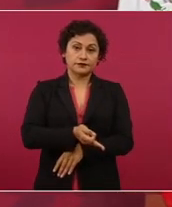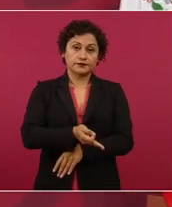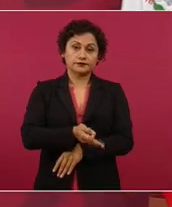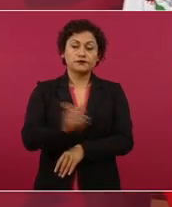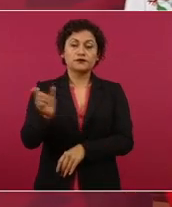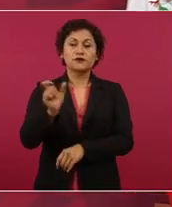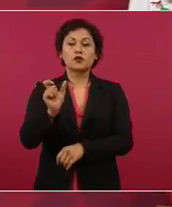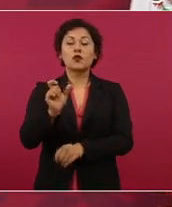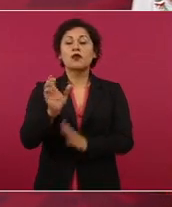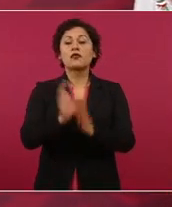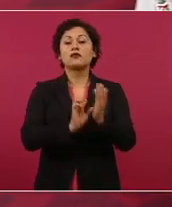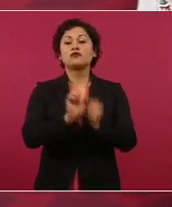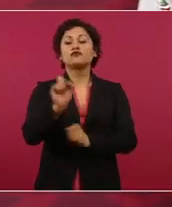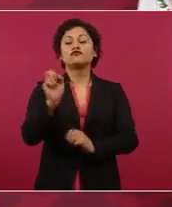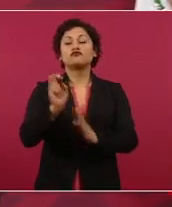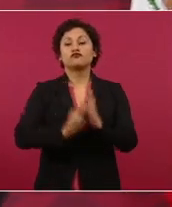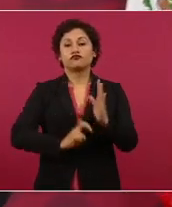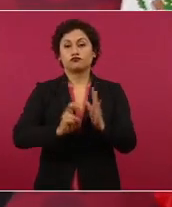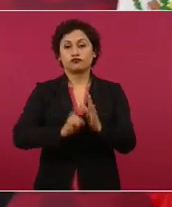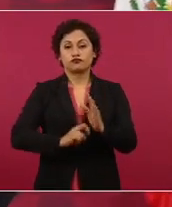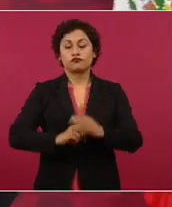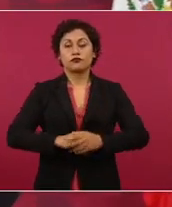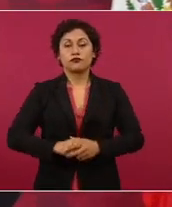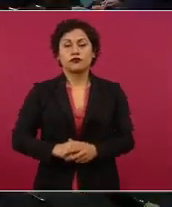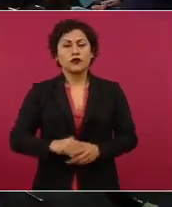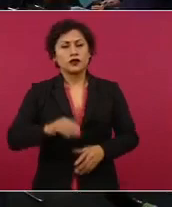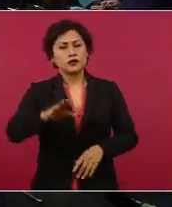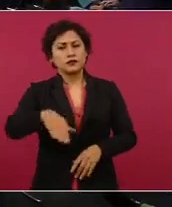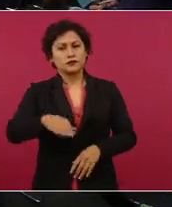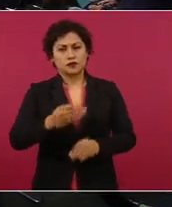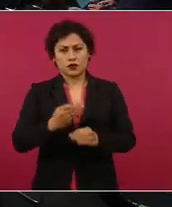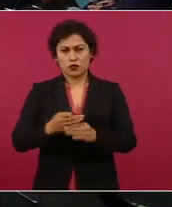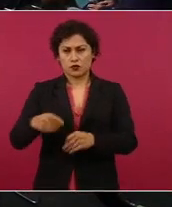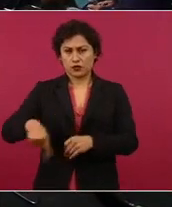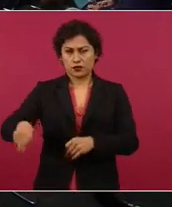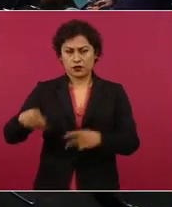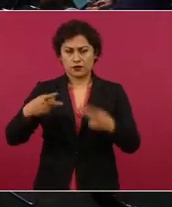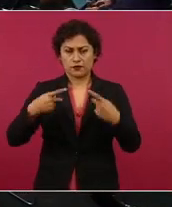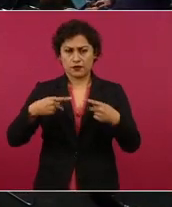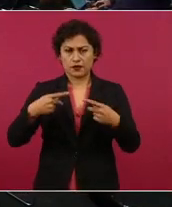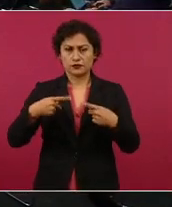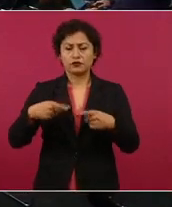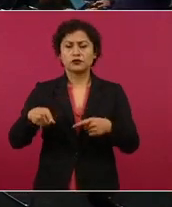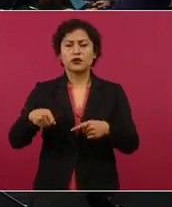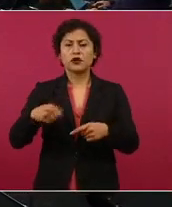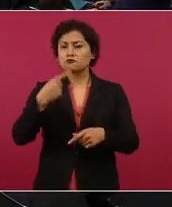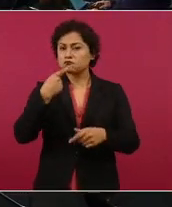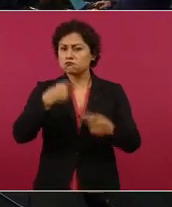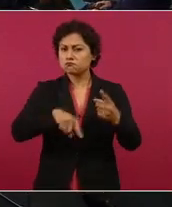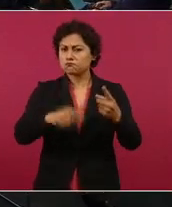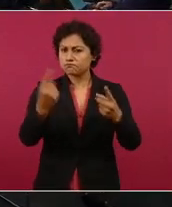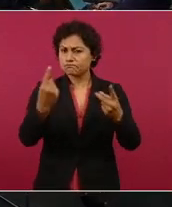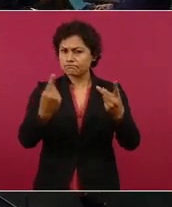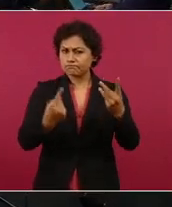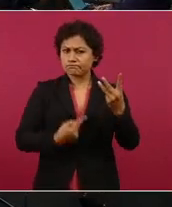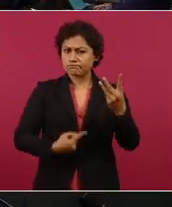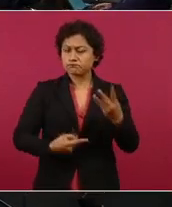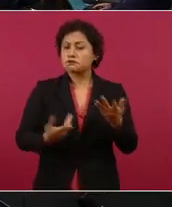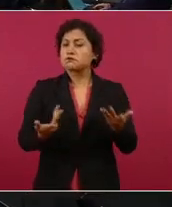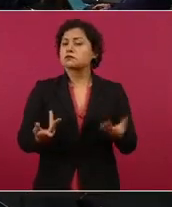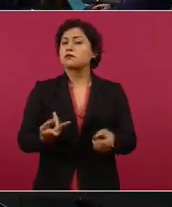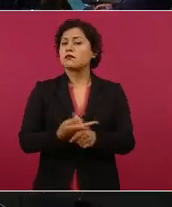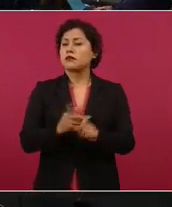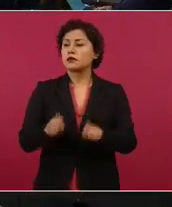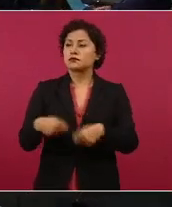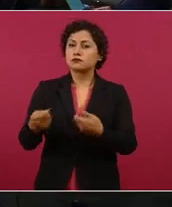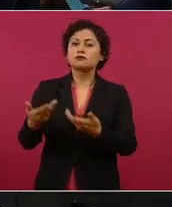reforma constitucional. Y a partir de estos hechos denunciados por el compañero, ¿van a servir de base, se van a turnar la, sí, a la Procuraduría, sí, Fiscal